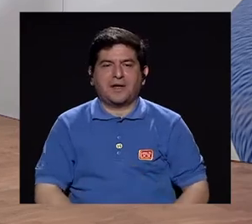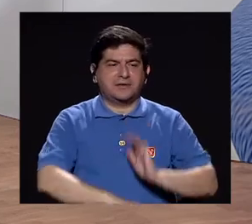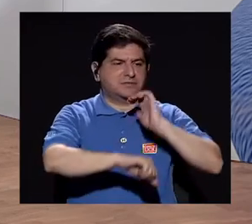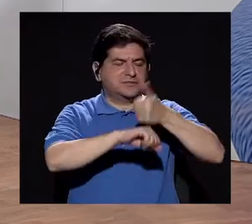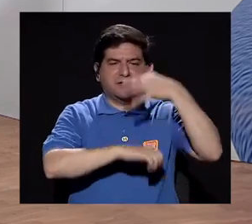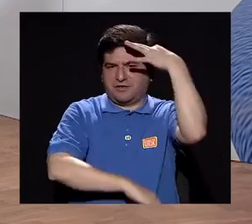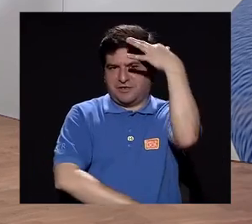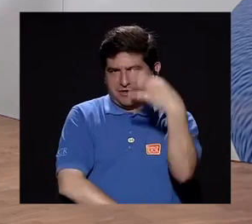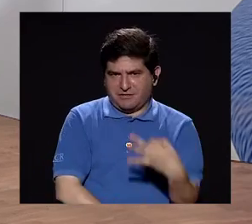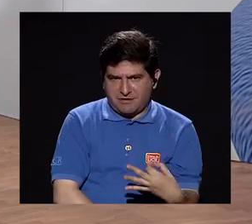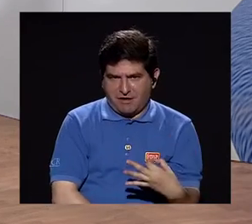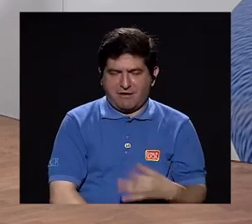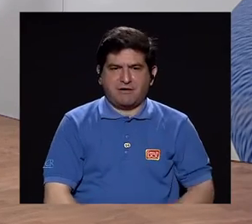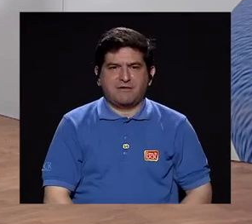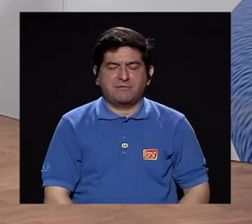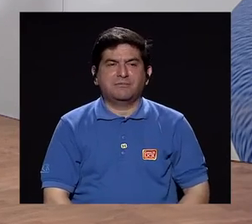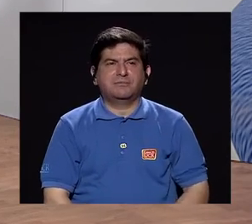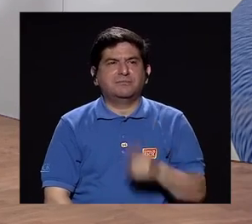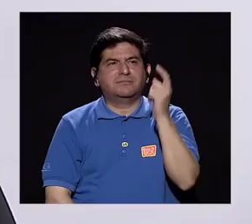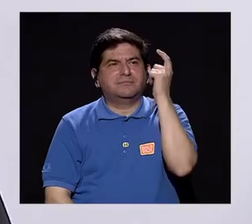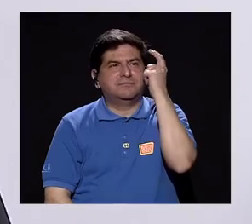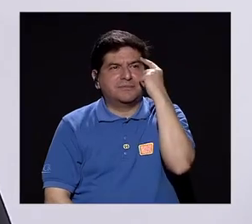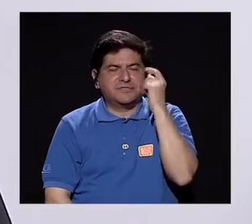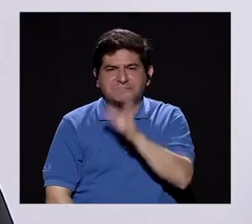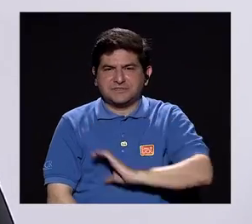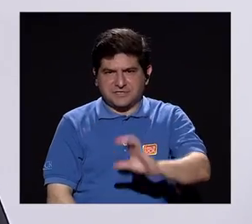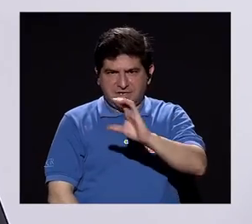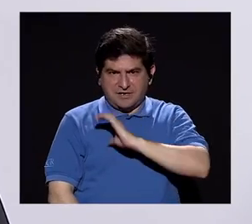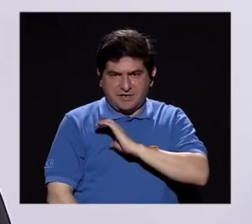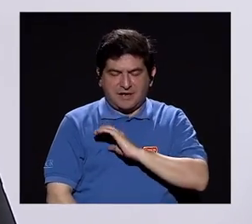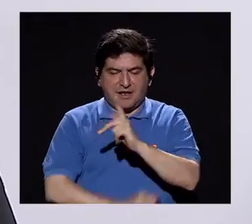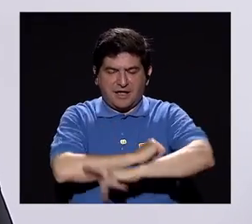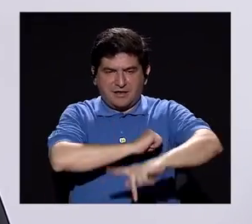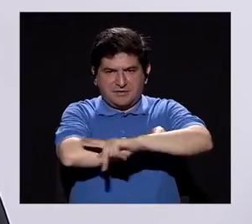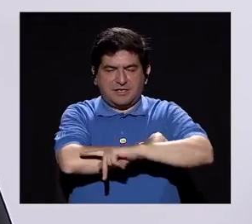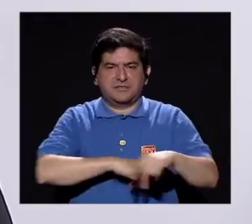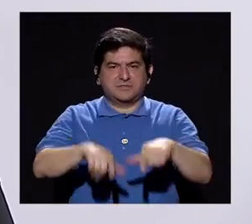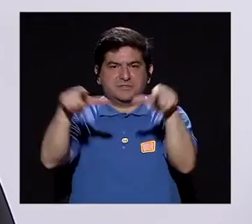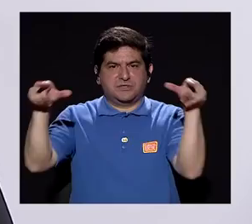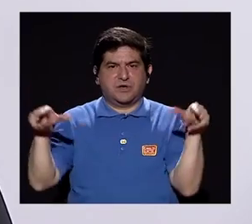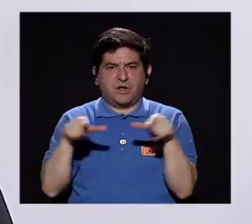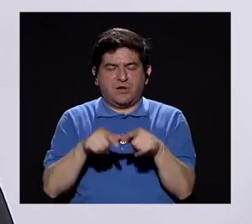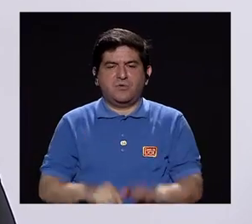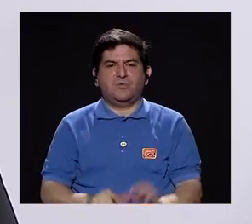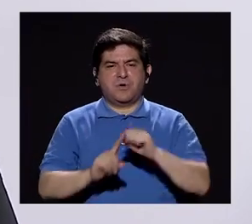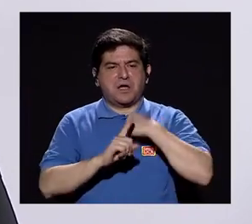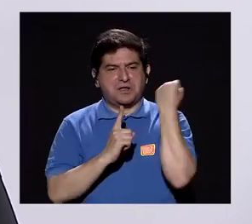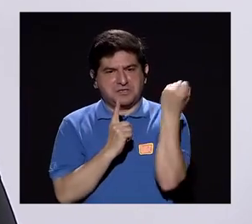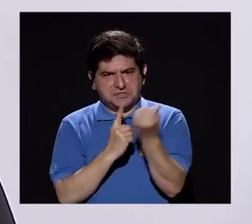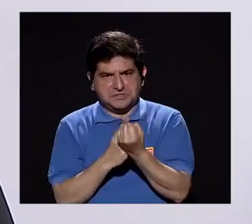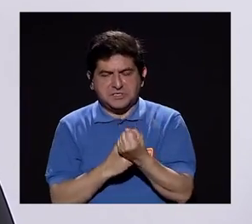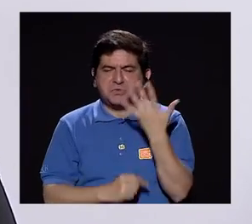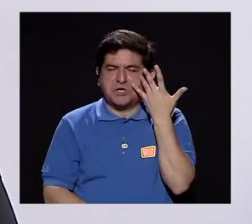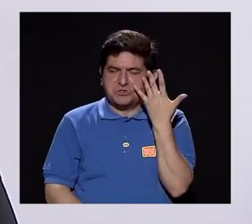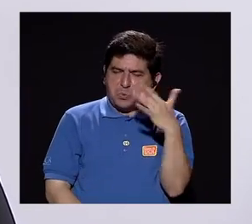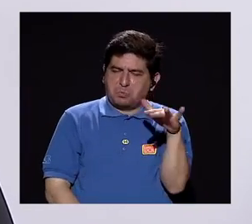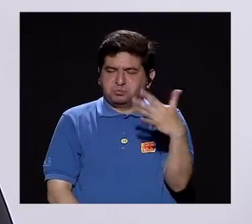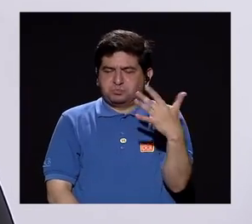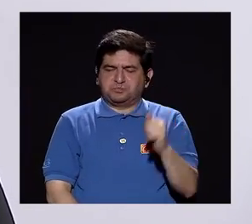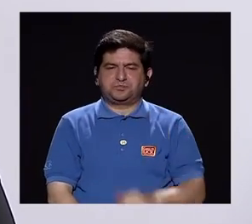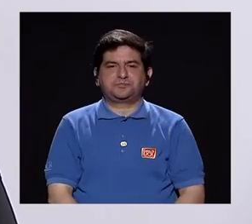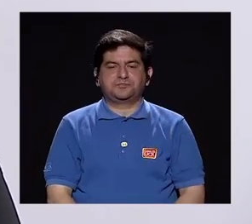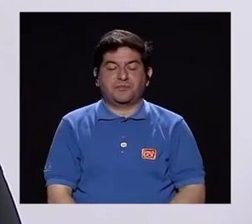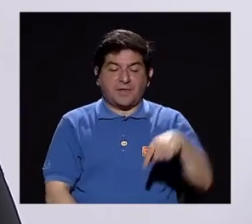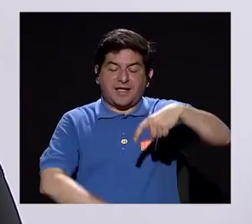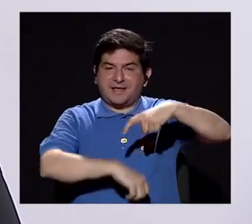poder definir criterios para para las características de nuestro país y zonas con condiciones similares